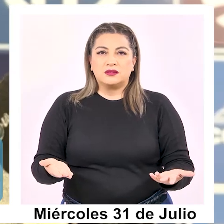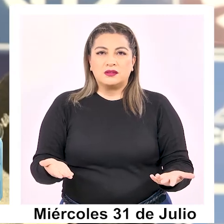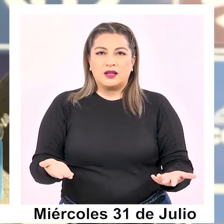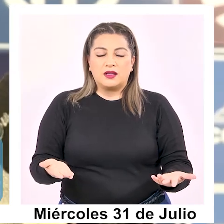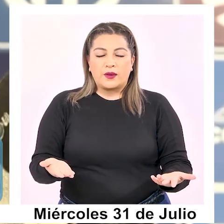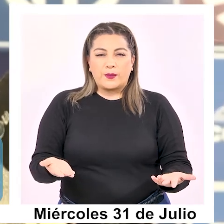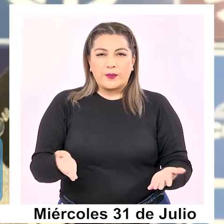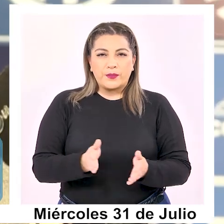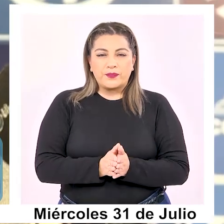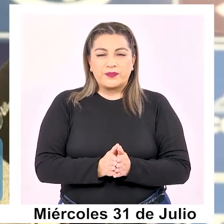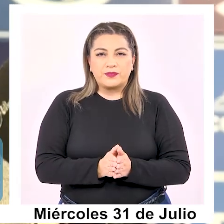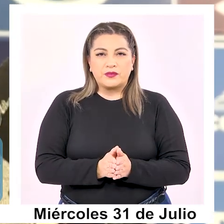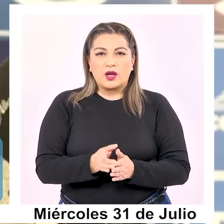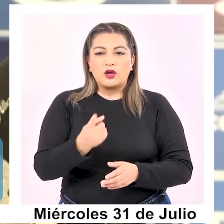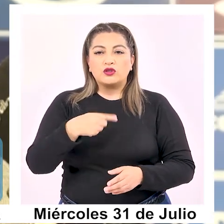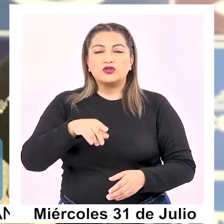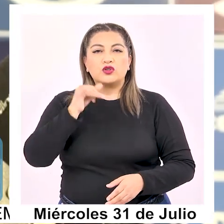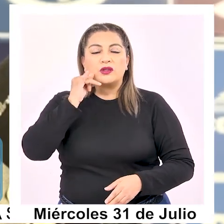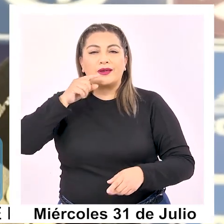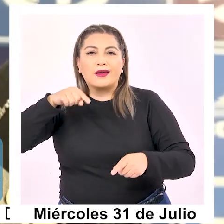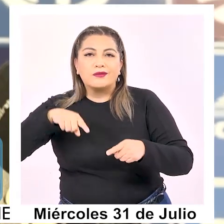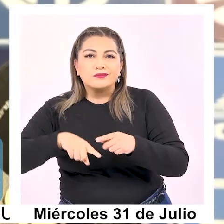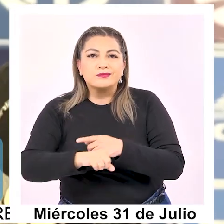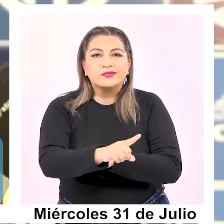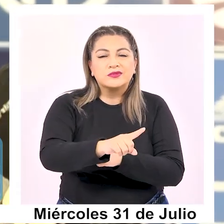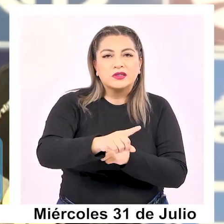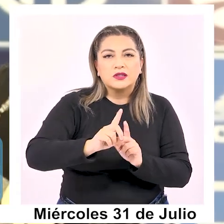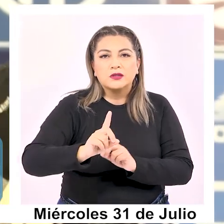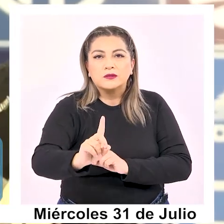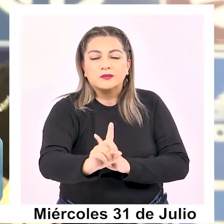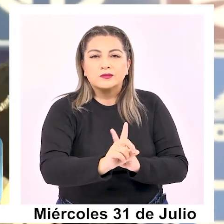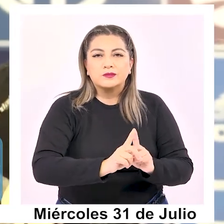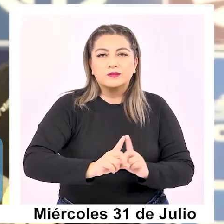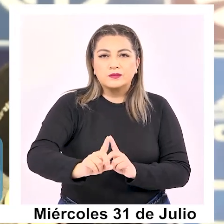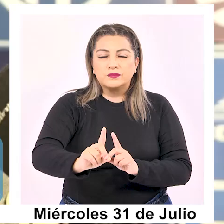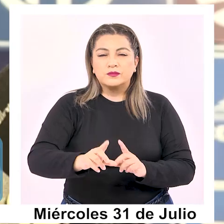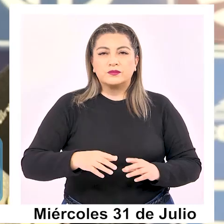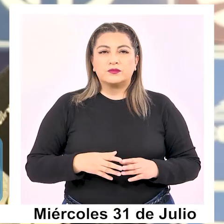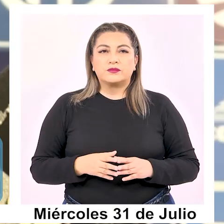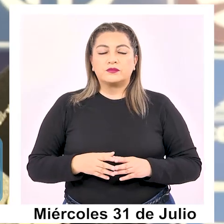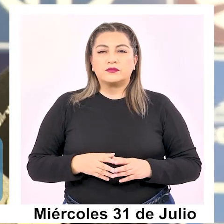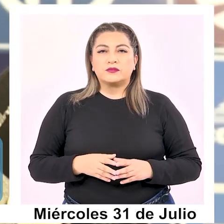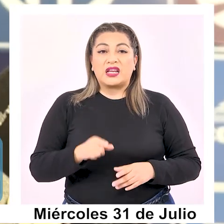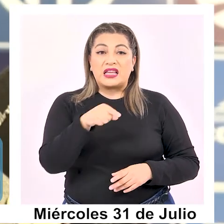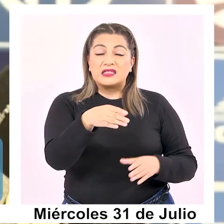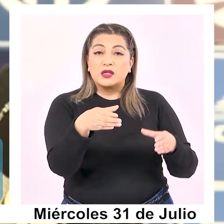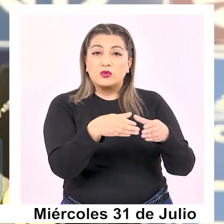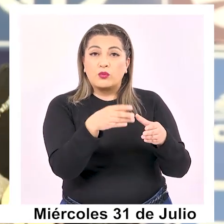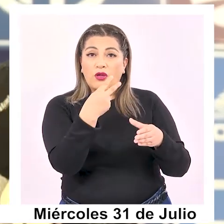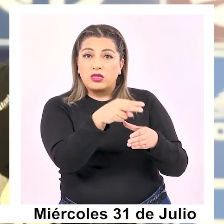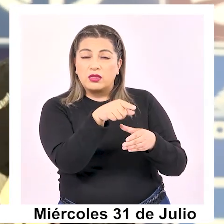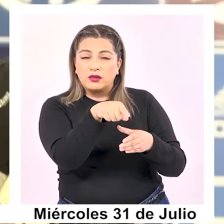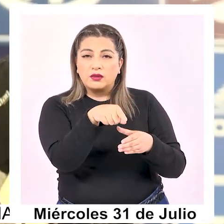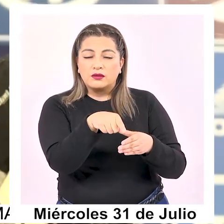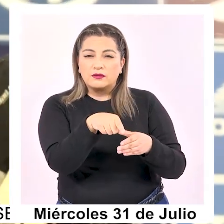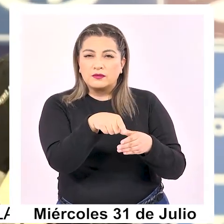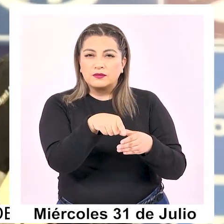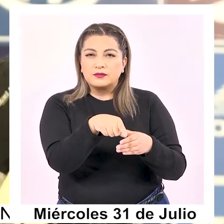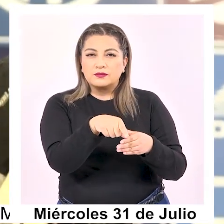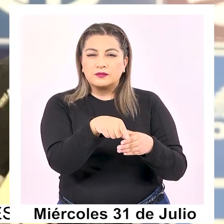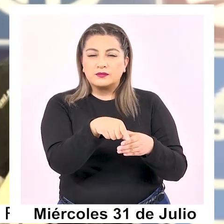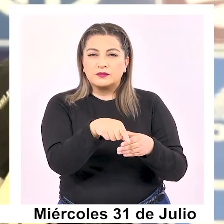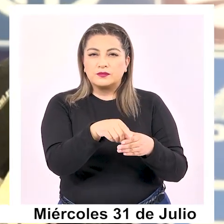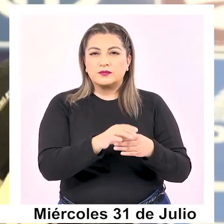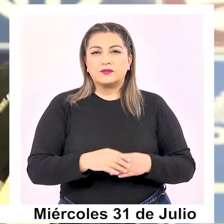en el poder ingresar Un equipo que principalmente en su orden y